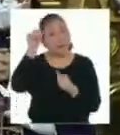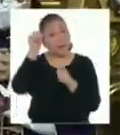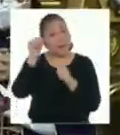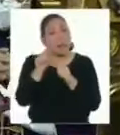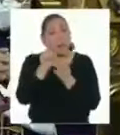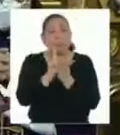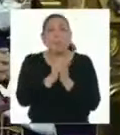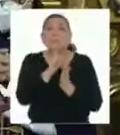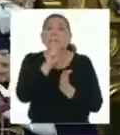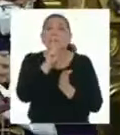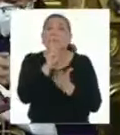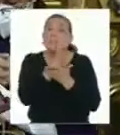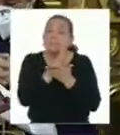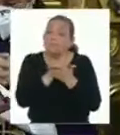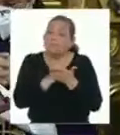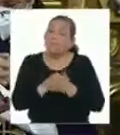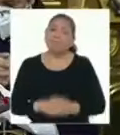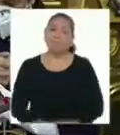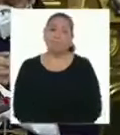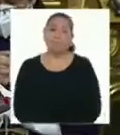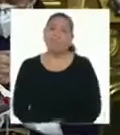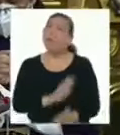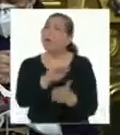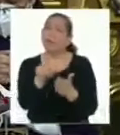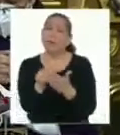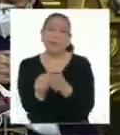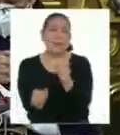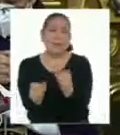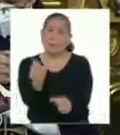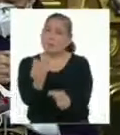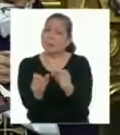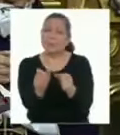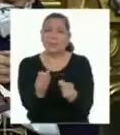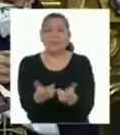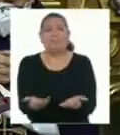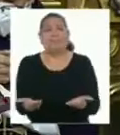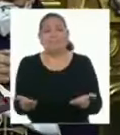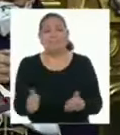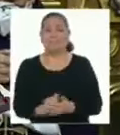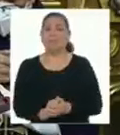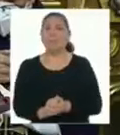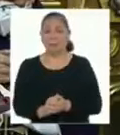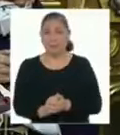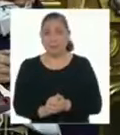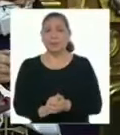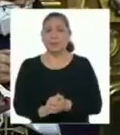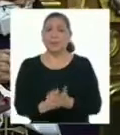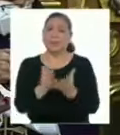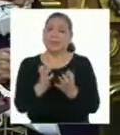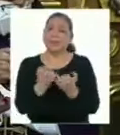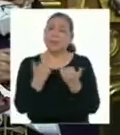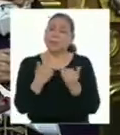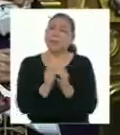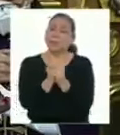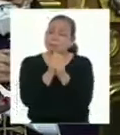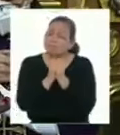recordamos un minuto en silencio a todas las personas por las cuales queremos